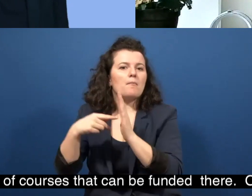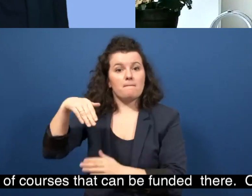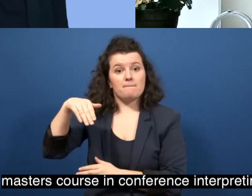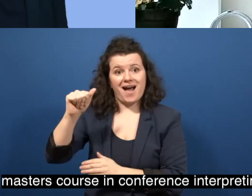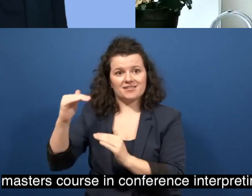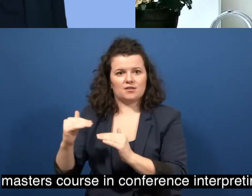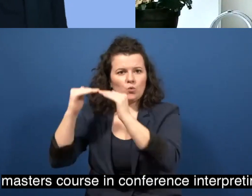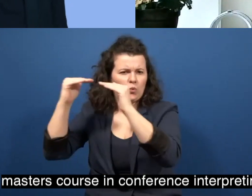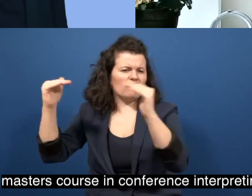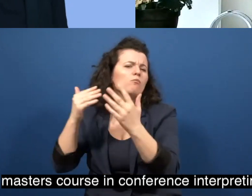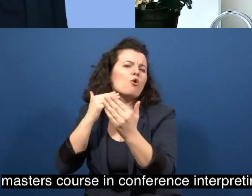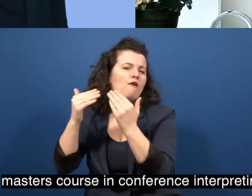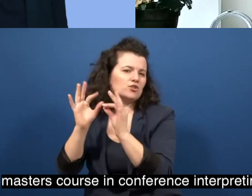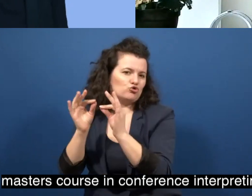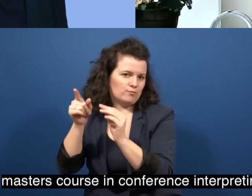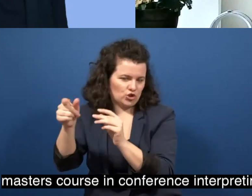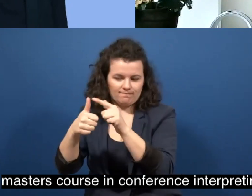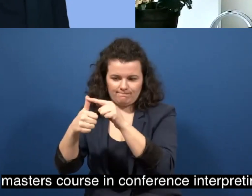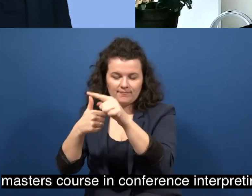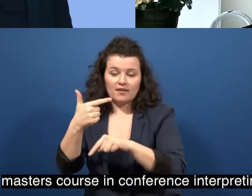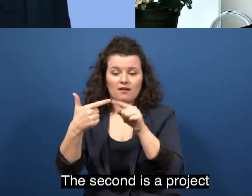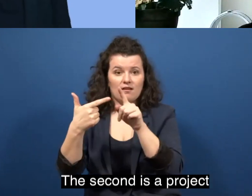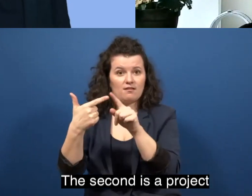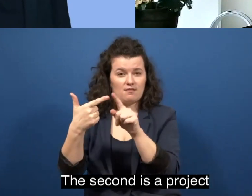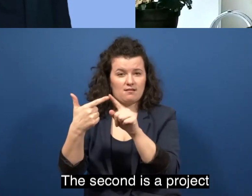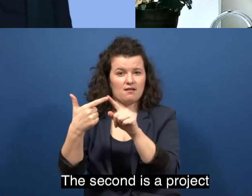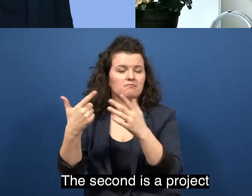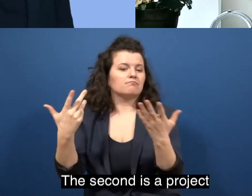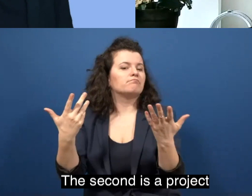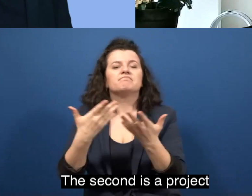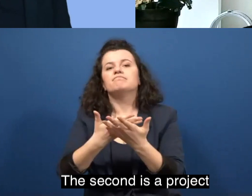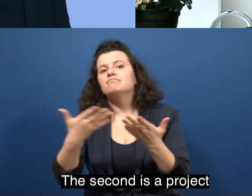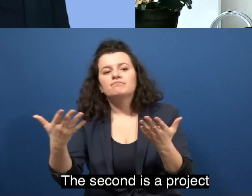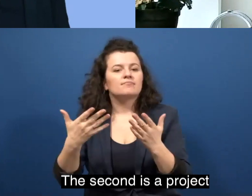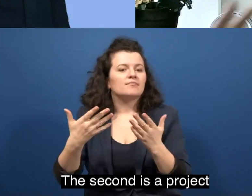manera. Es el máster en interpretación de conferencia y en segundo lugar